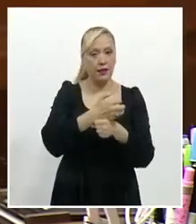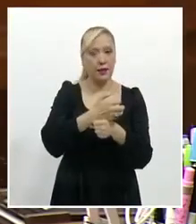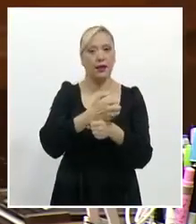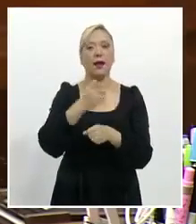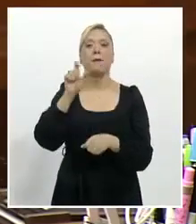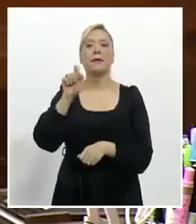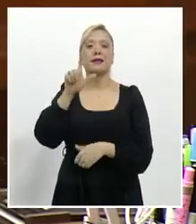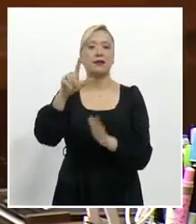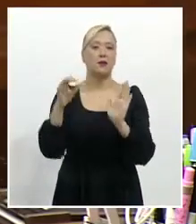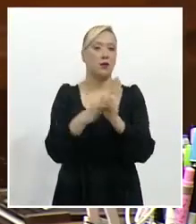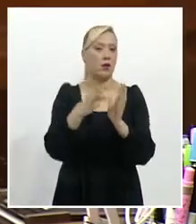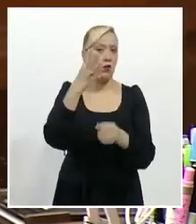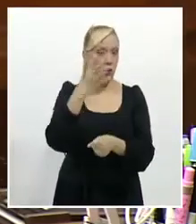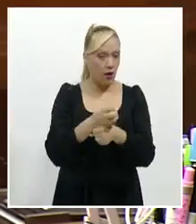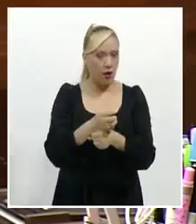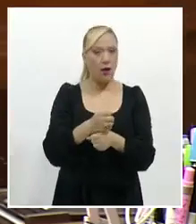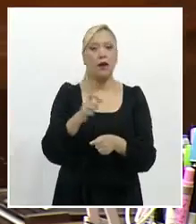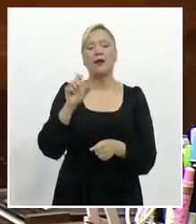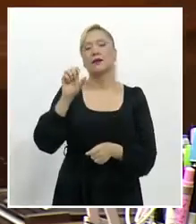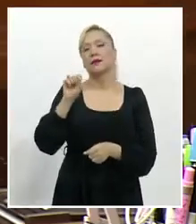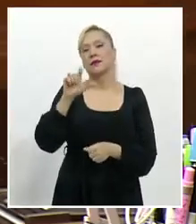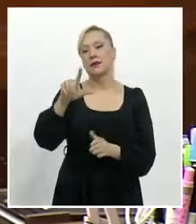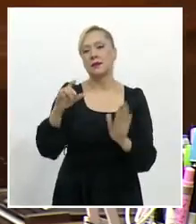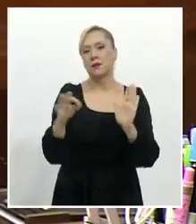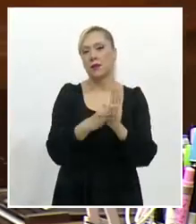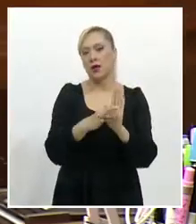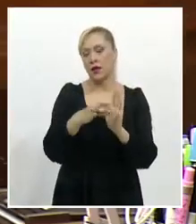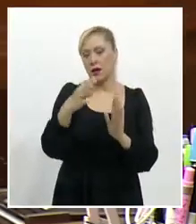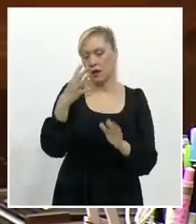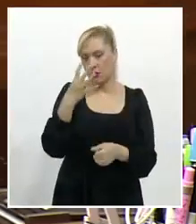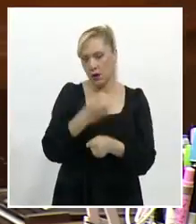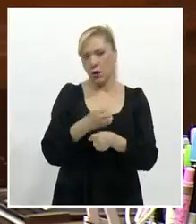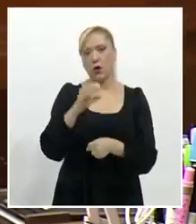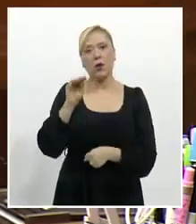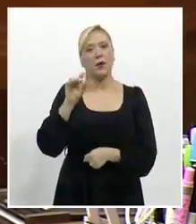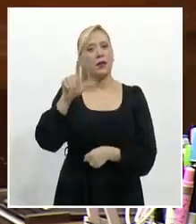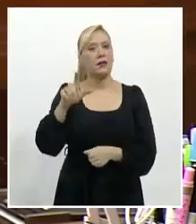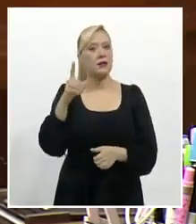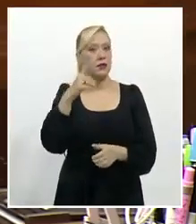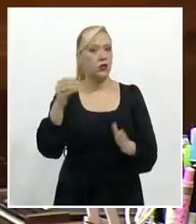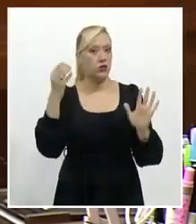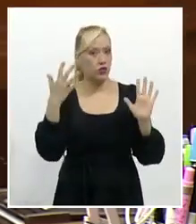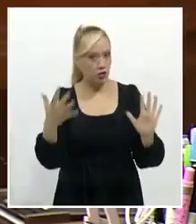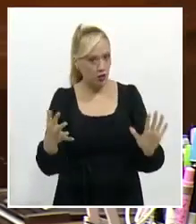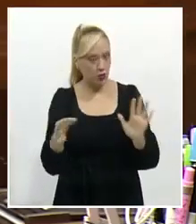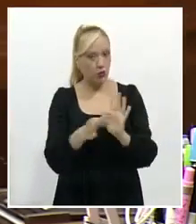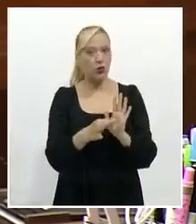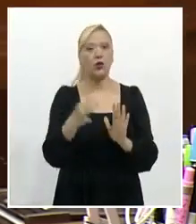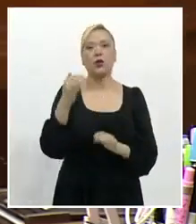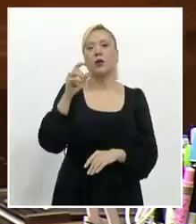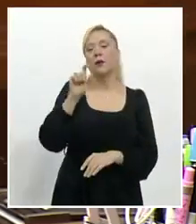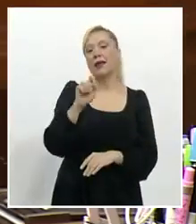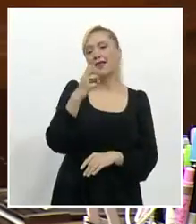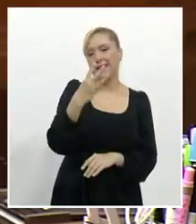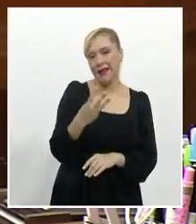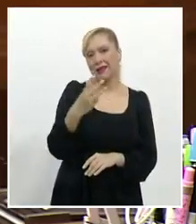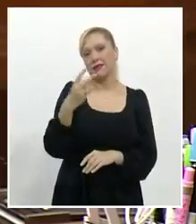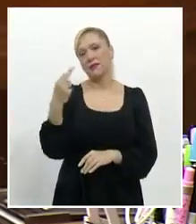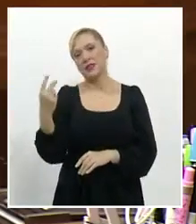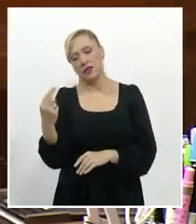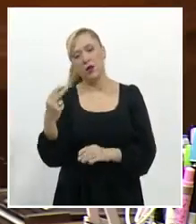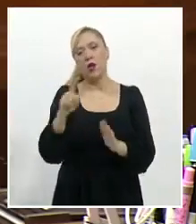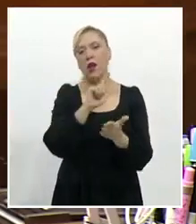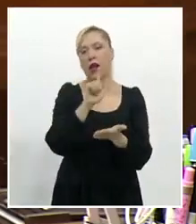párrafo cuarto, 68, párrafo tercero, 90 y 105, fracciones 23 y 25 de la Ley de Protección de